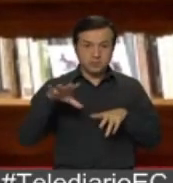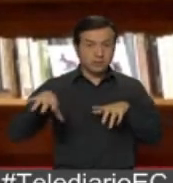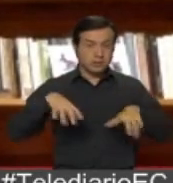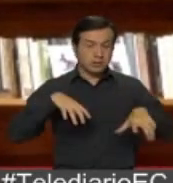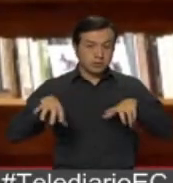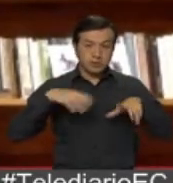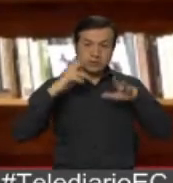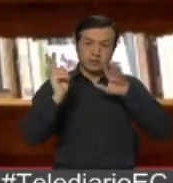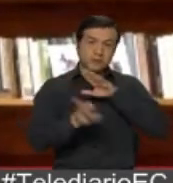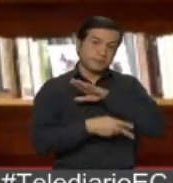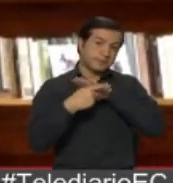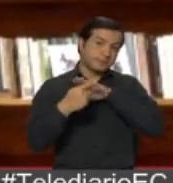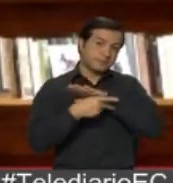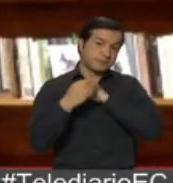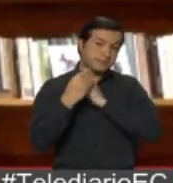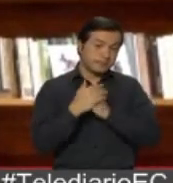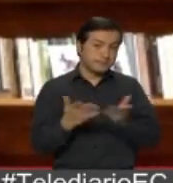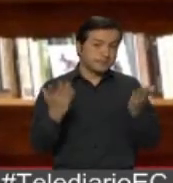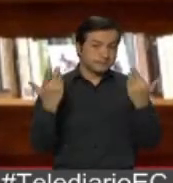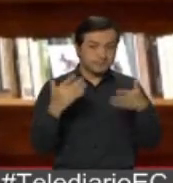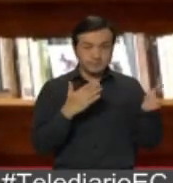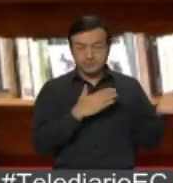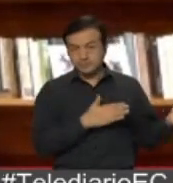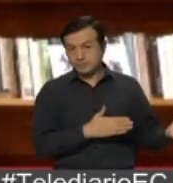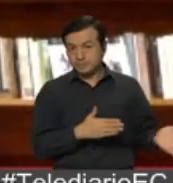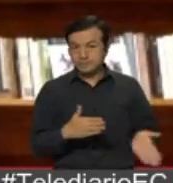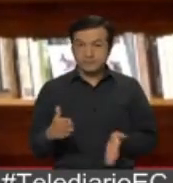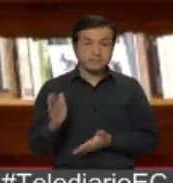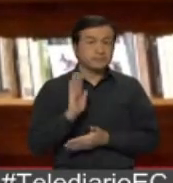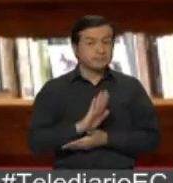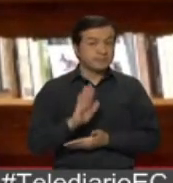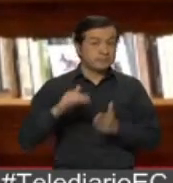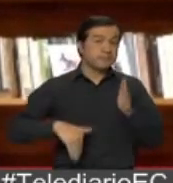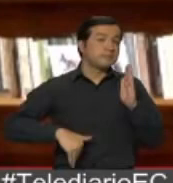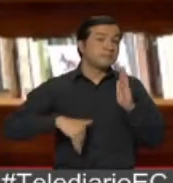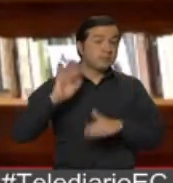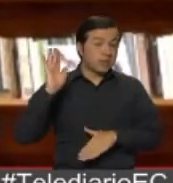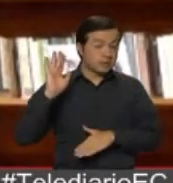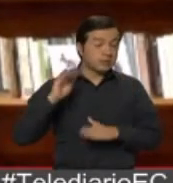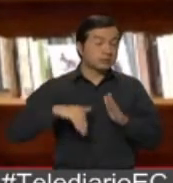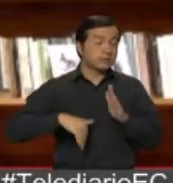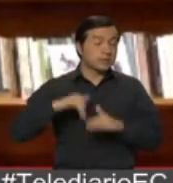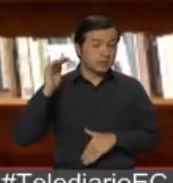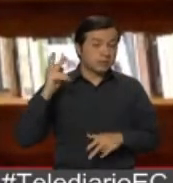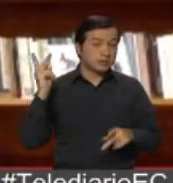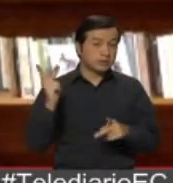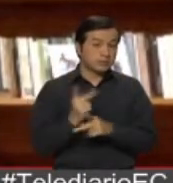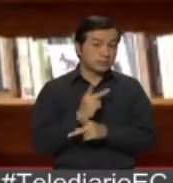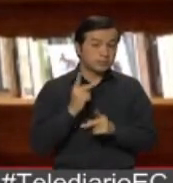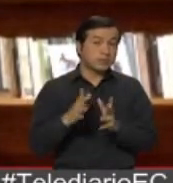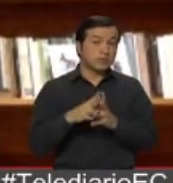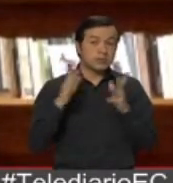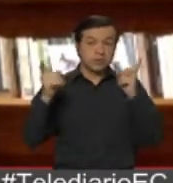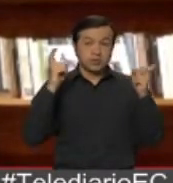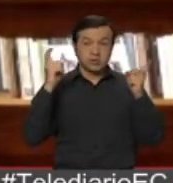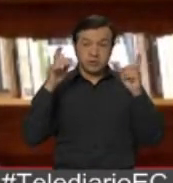petroleras, efectivamente ahí se toman con mayor rigurosidad todos estos